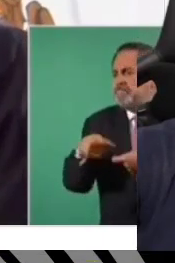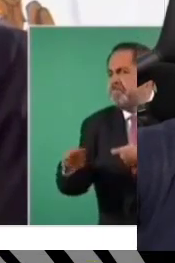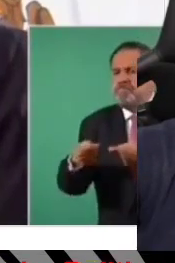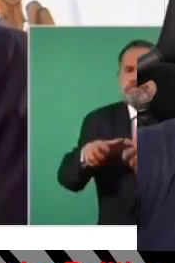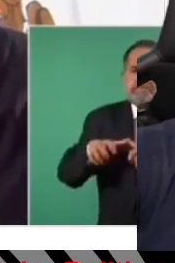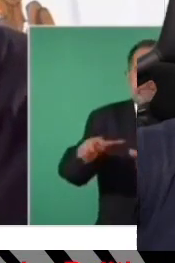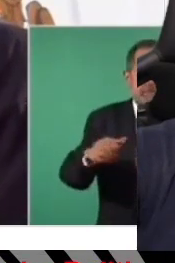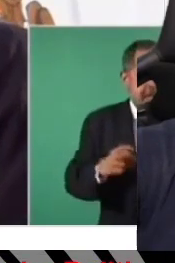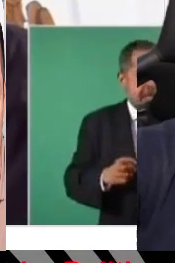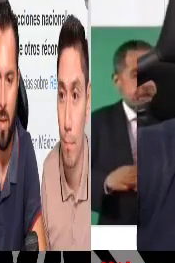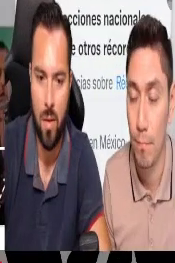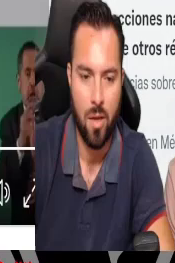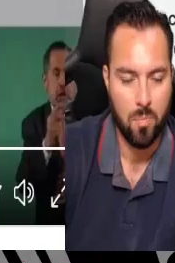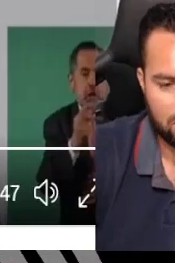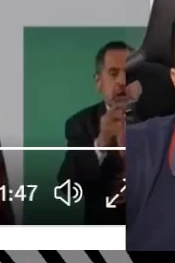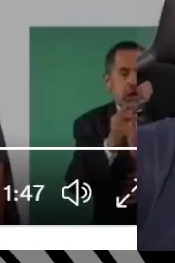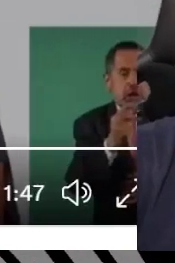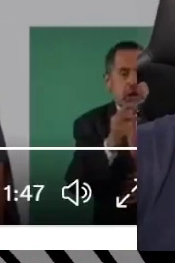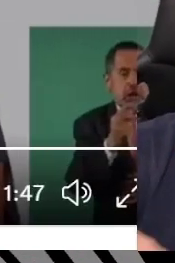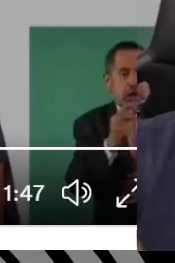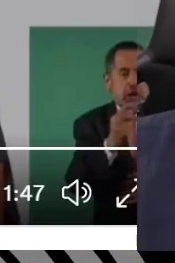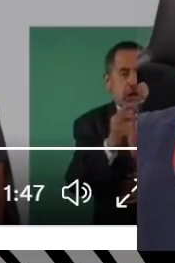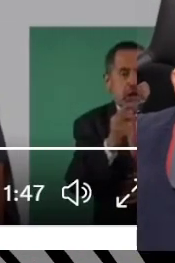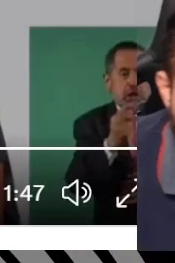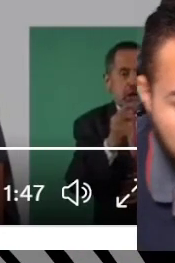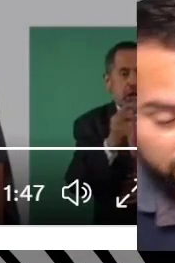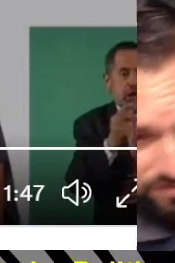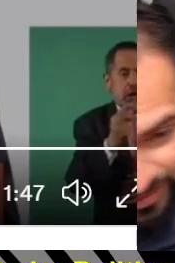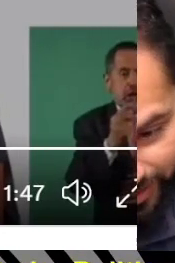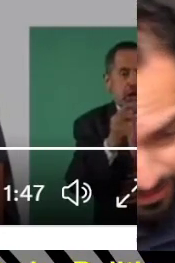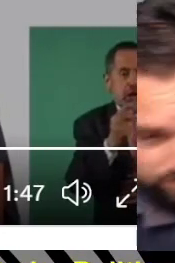no endeudar al país. Pues ahí tienen, vecinos,